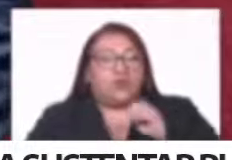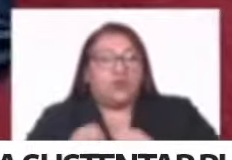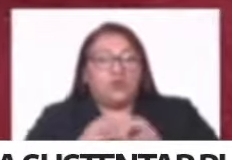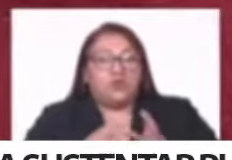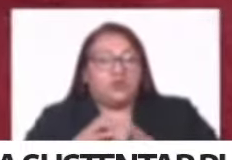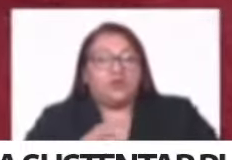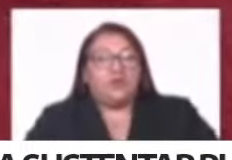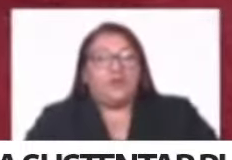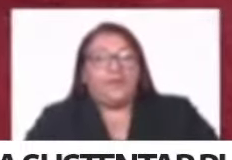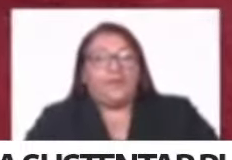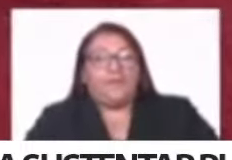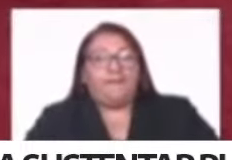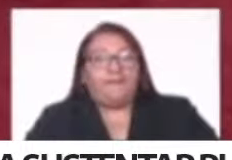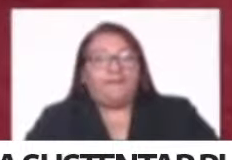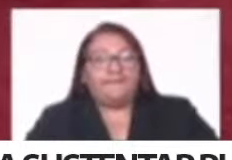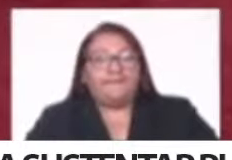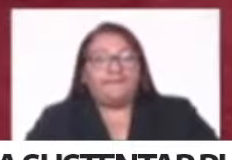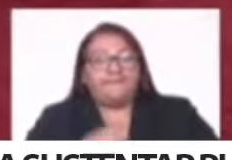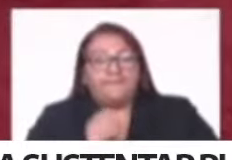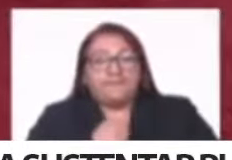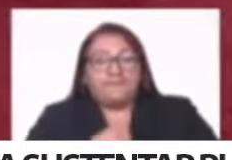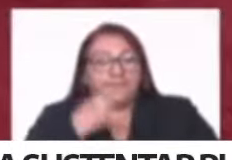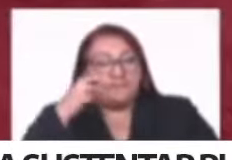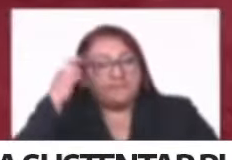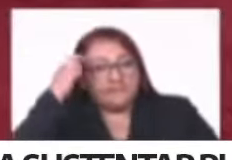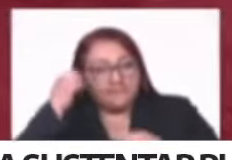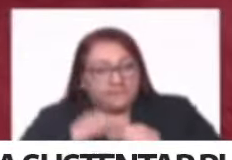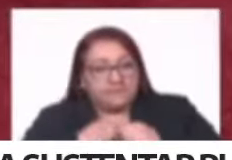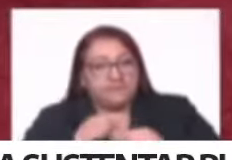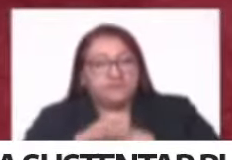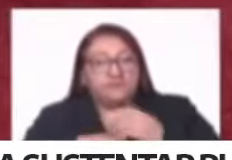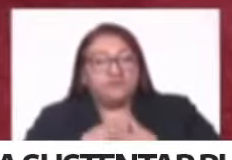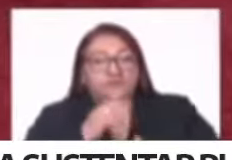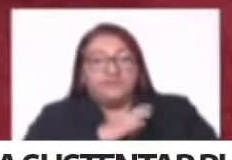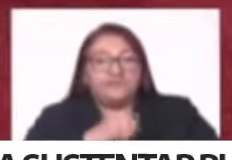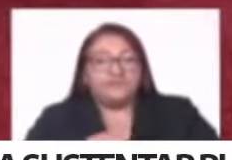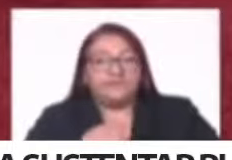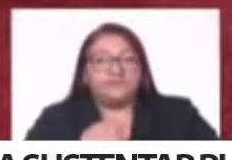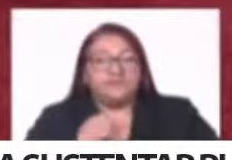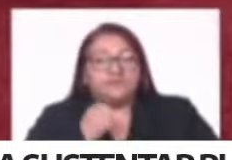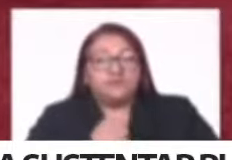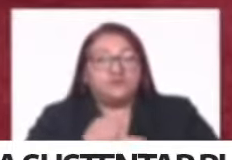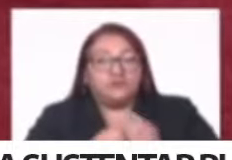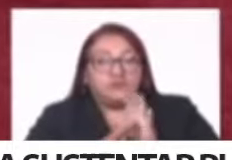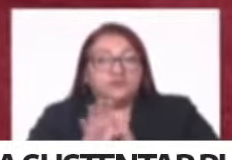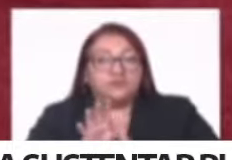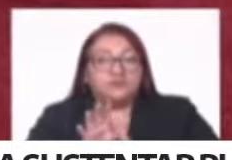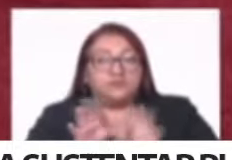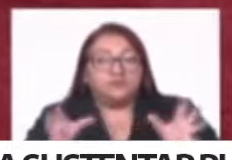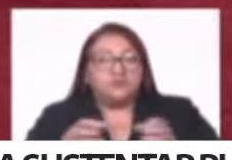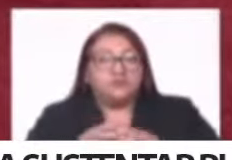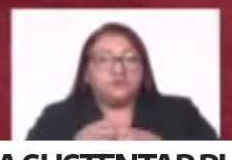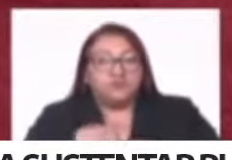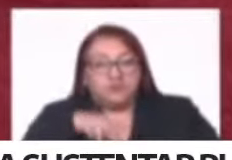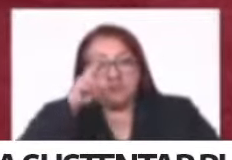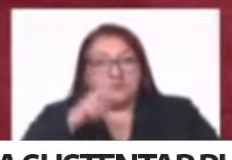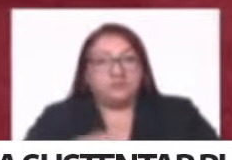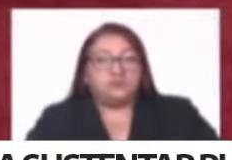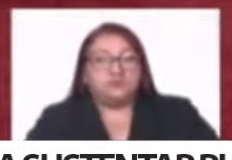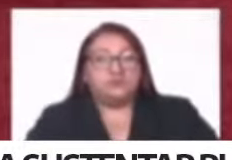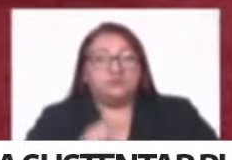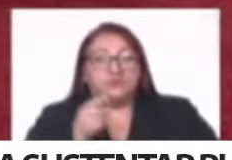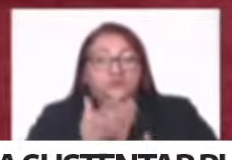organización democrática y constituye una política permanente del Estado que propende al desarrollo integral del país.